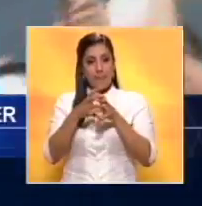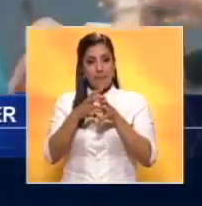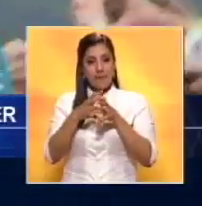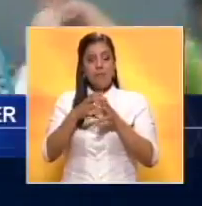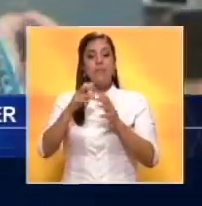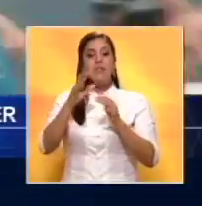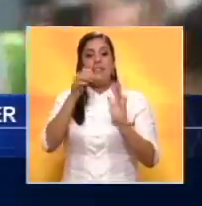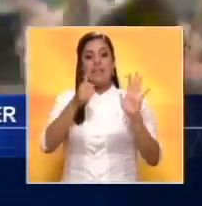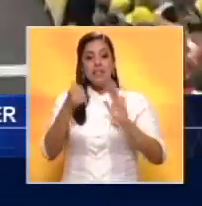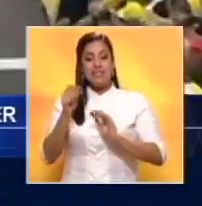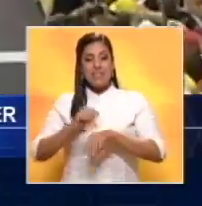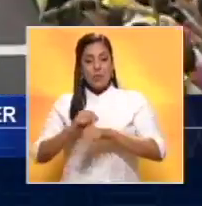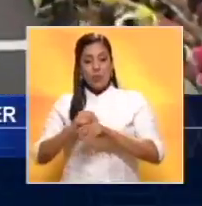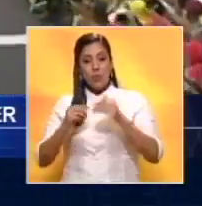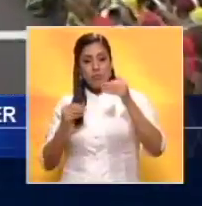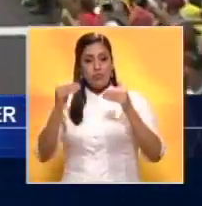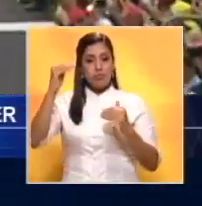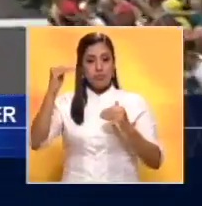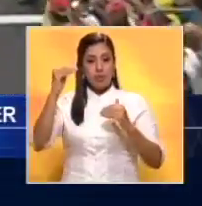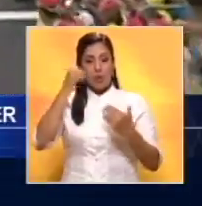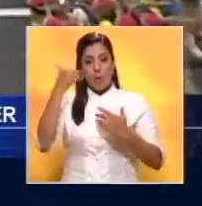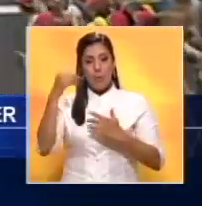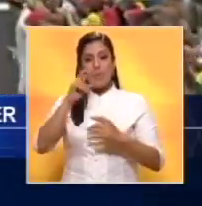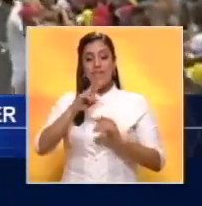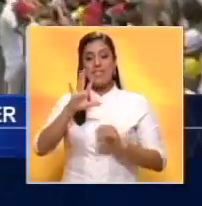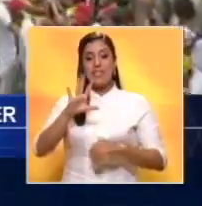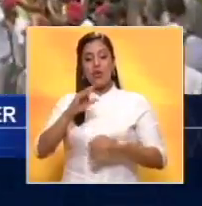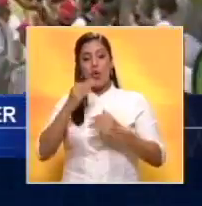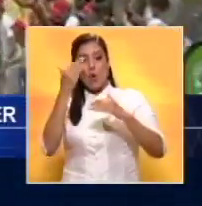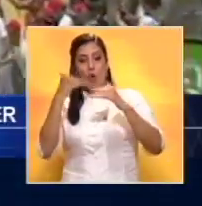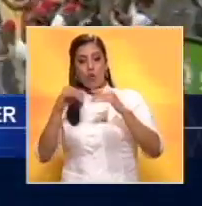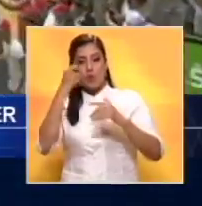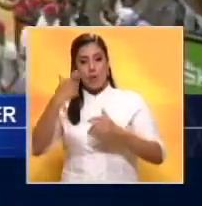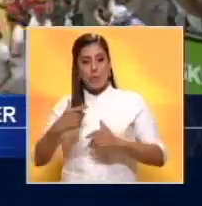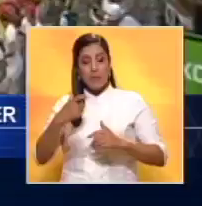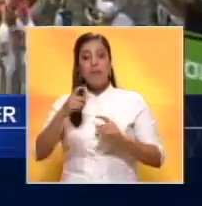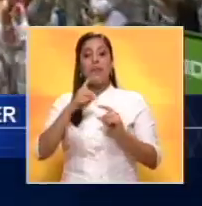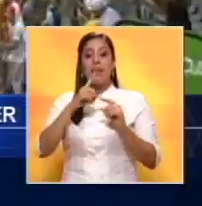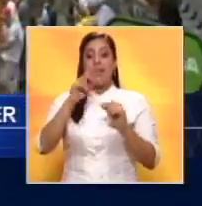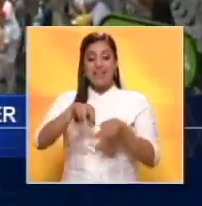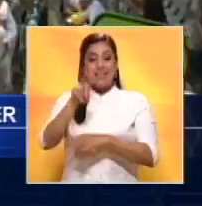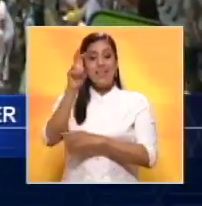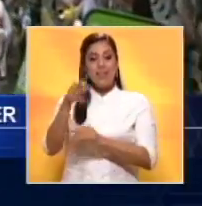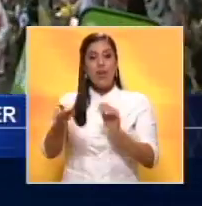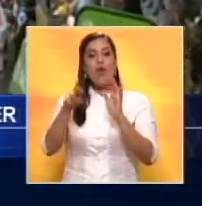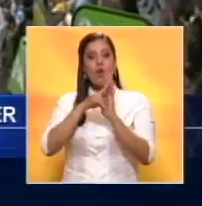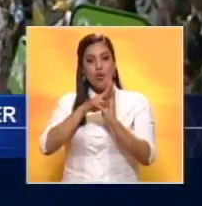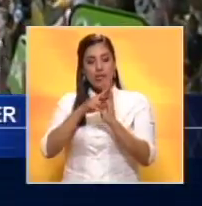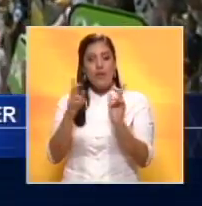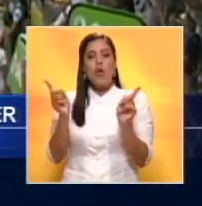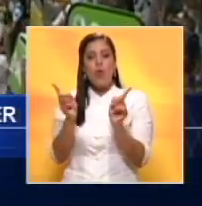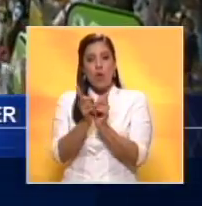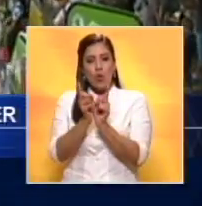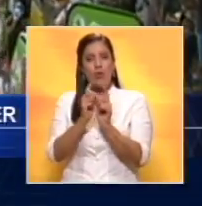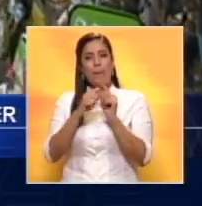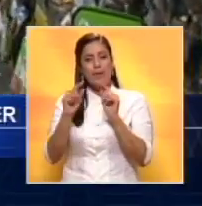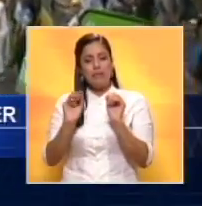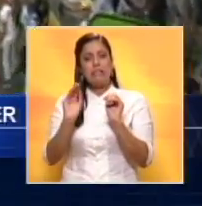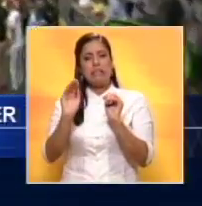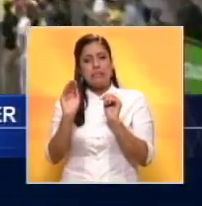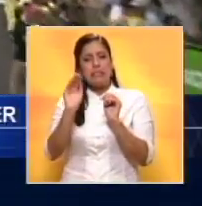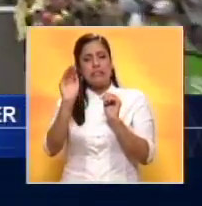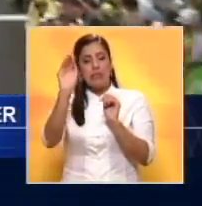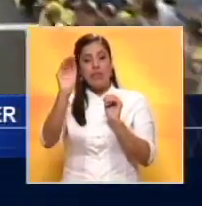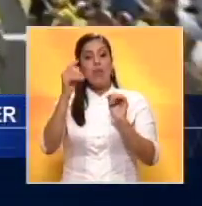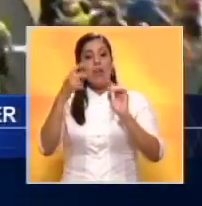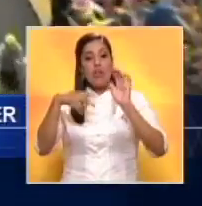Astana con 6 segundos de ventaja sobre Chris Froome y 25 sobre Bardet. La de este viernes será una etapa corta, pero de fuertes ascensos. La